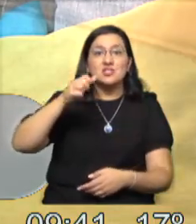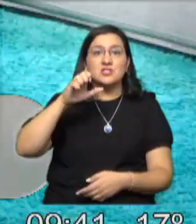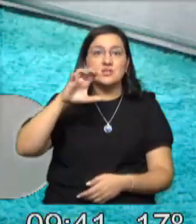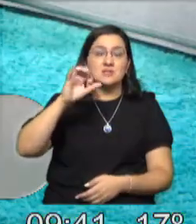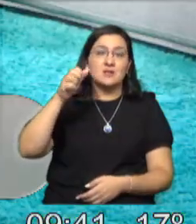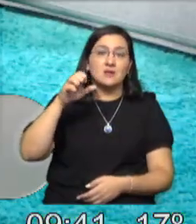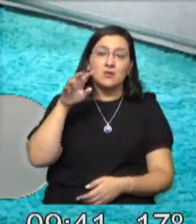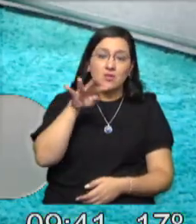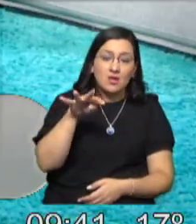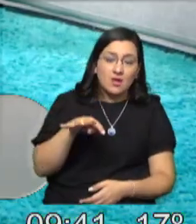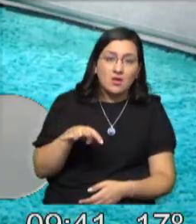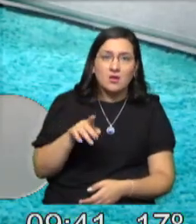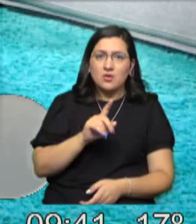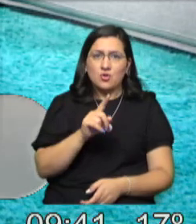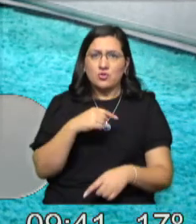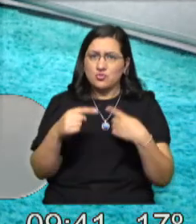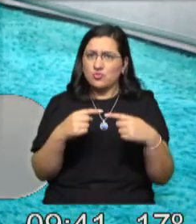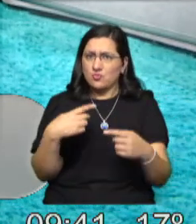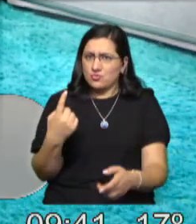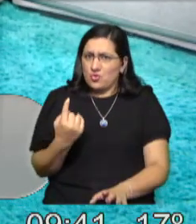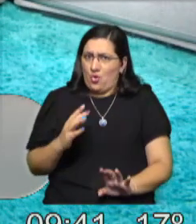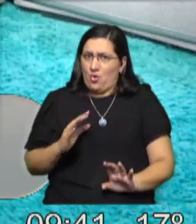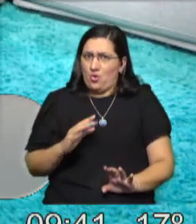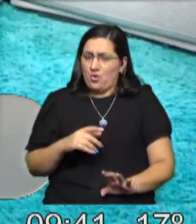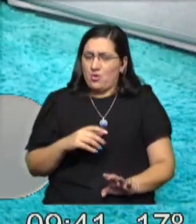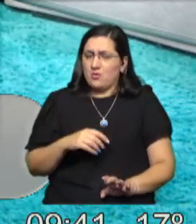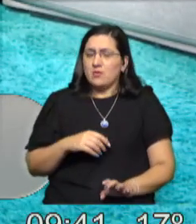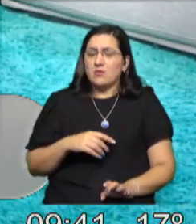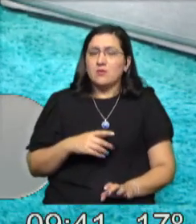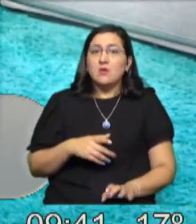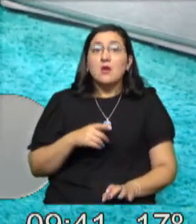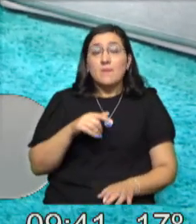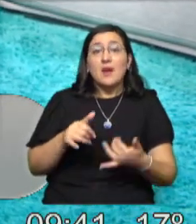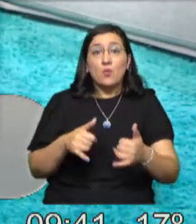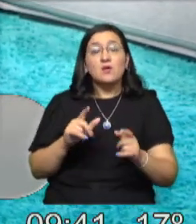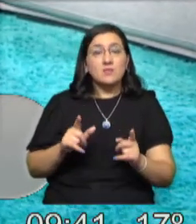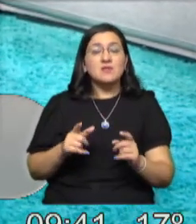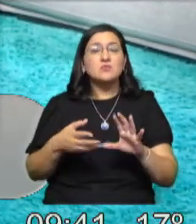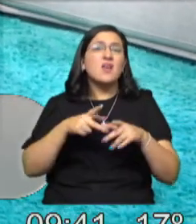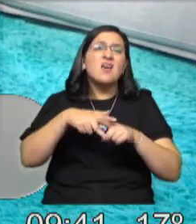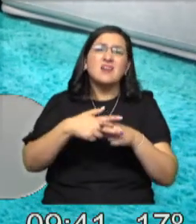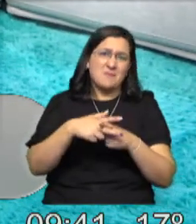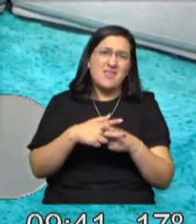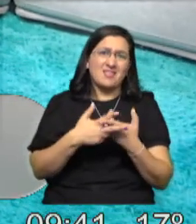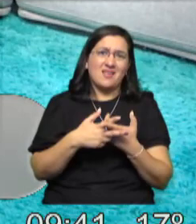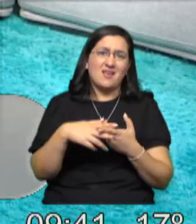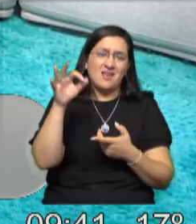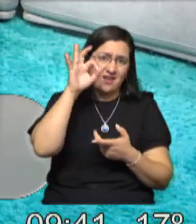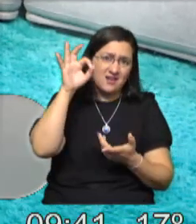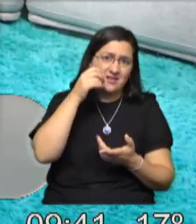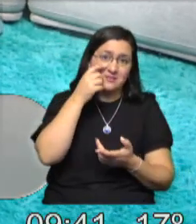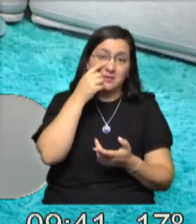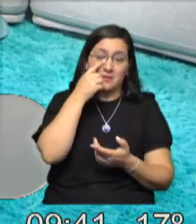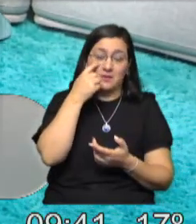y él apenas empezó la entrevista y dijo, no, yo sigo solo. Y dio su entrevista. Entonces, también, para el jugador, yo creo que eso lo ve de otra forma el club, lo ve de otra